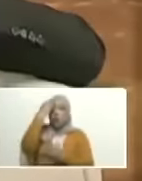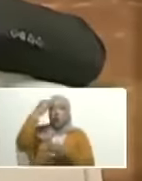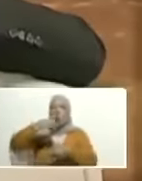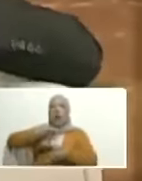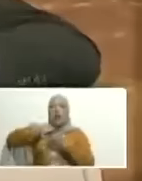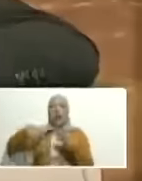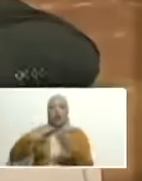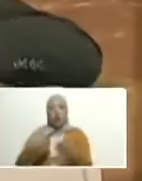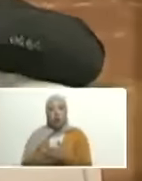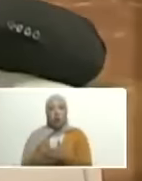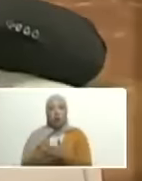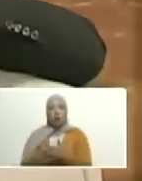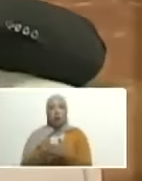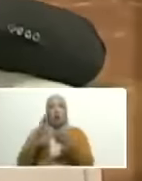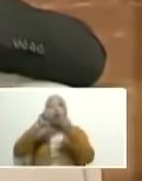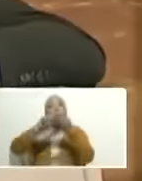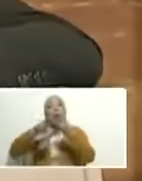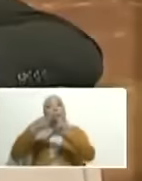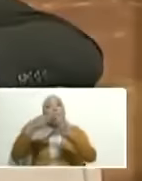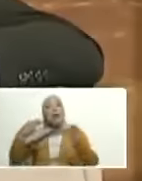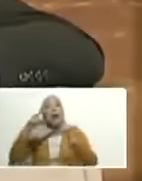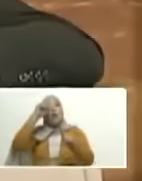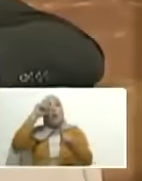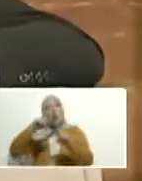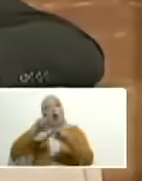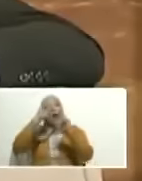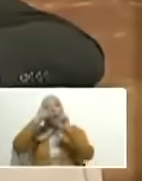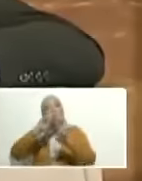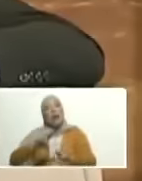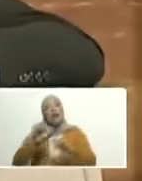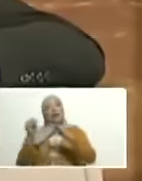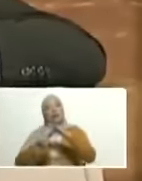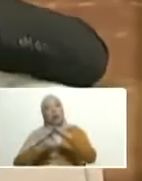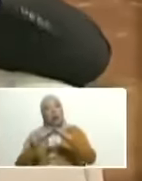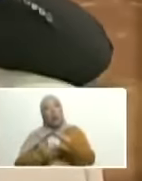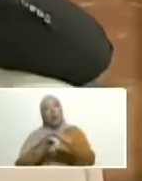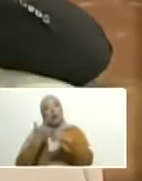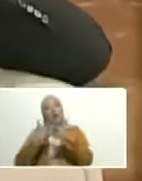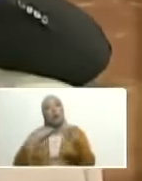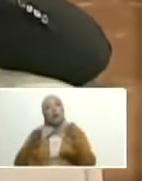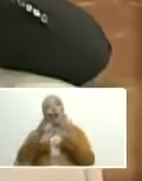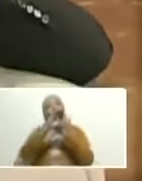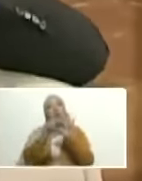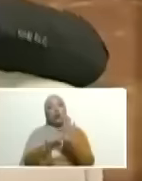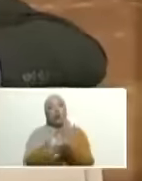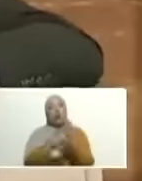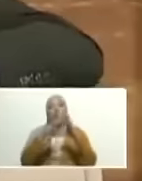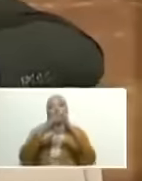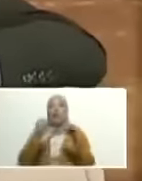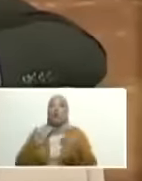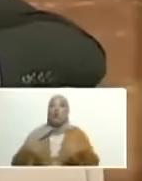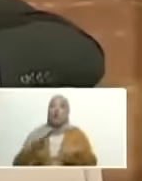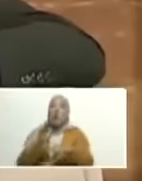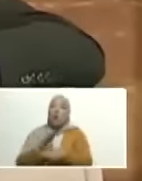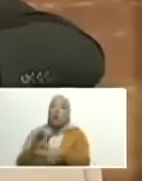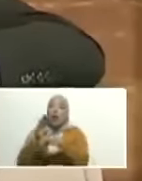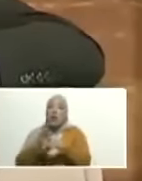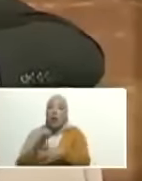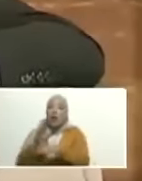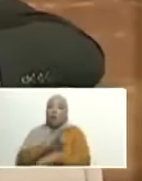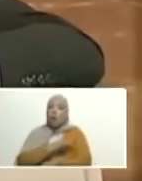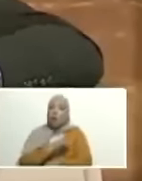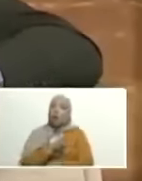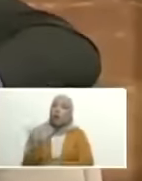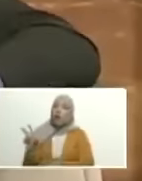nacional por la paz, por el respeto a las instituciones y a la Constitución, por la salvaguarda de nuestro patrimonio, de